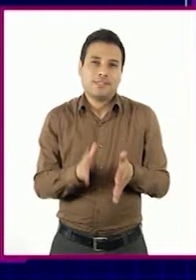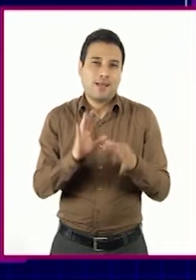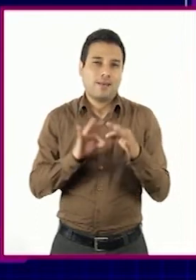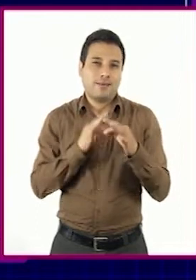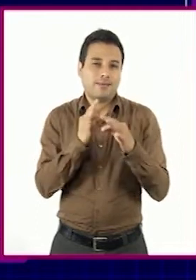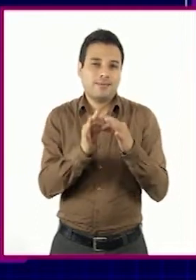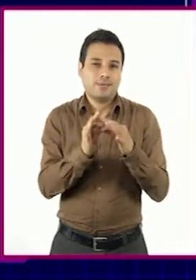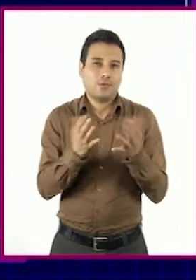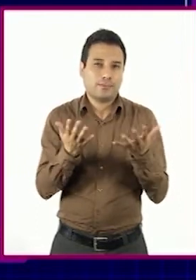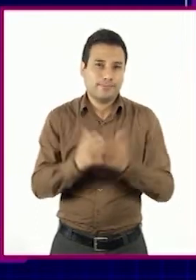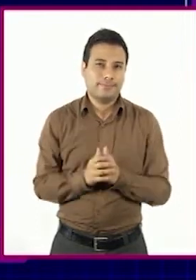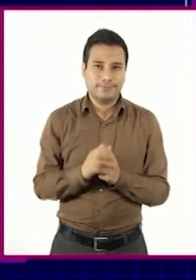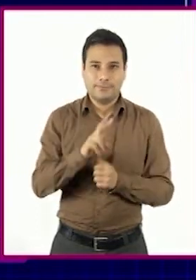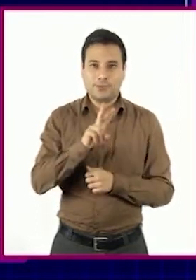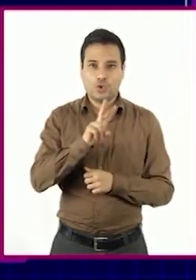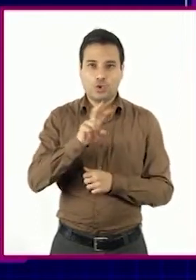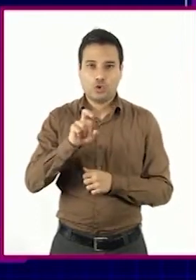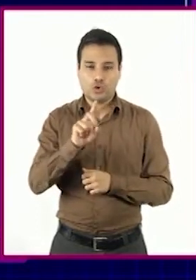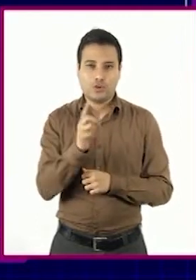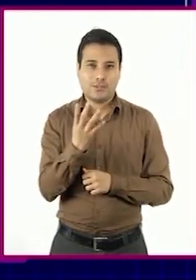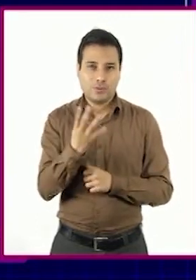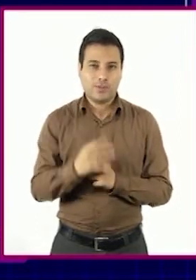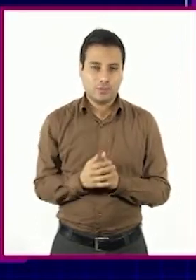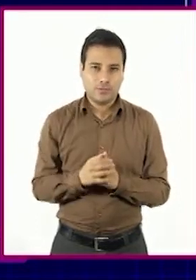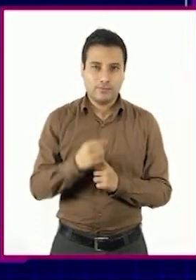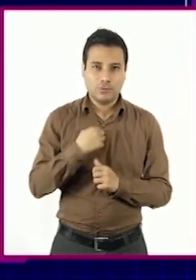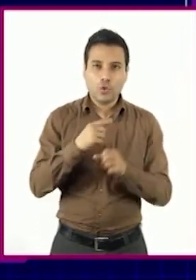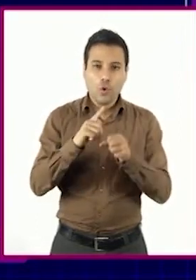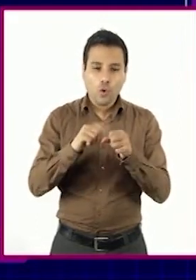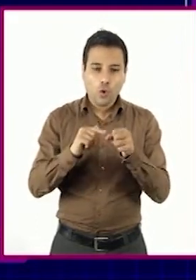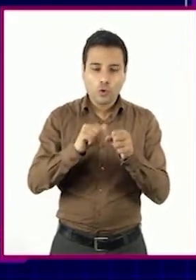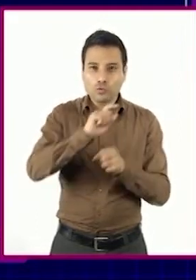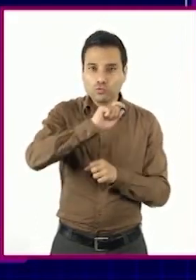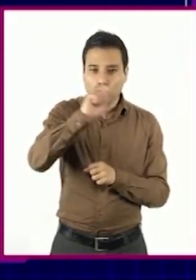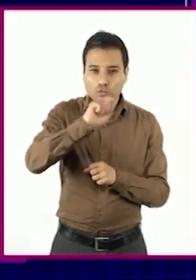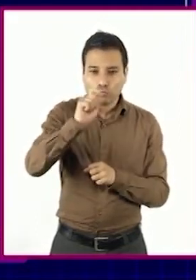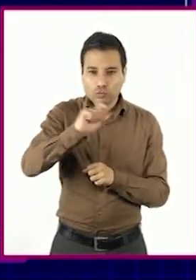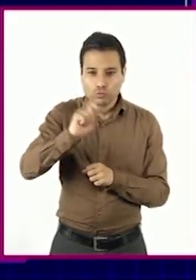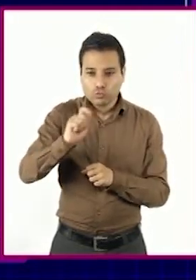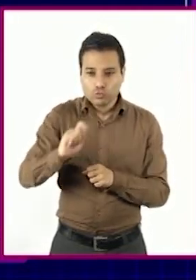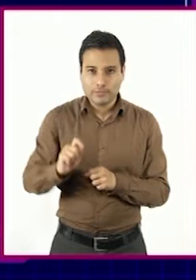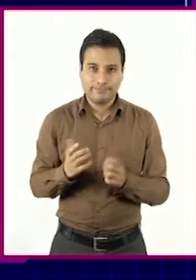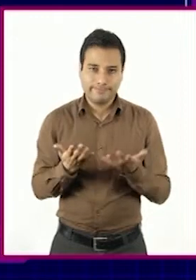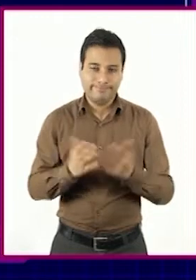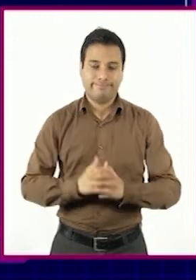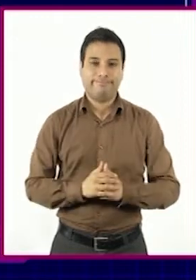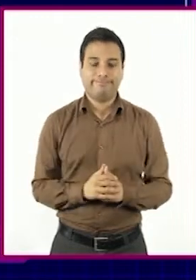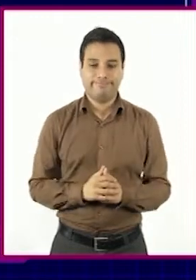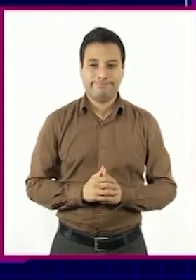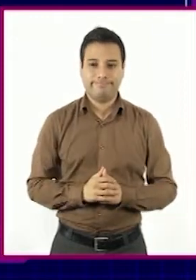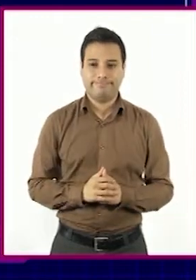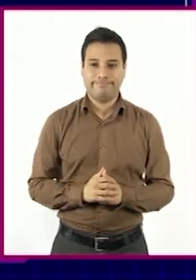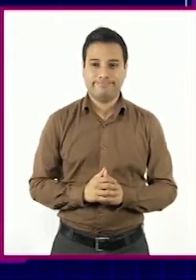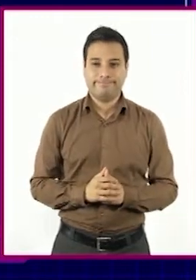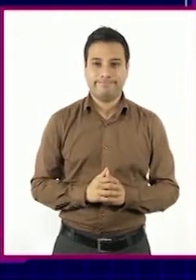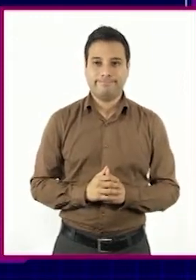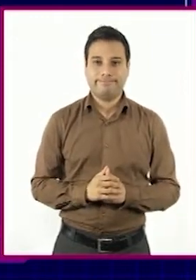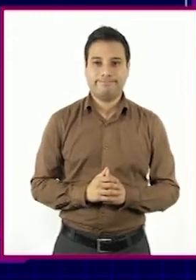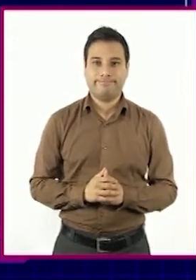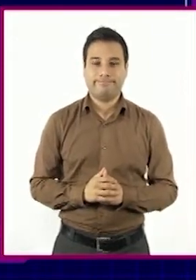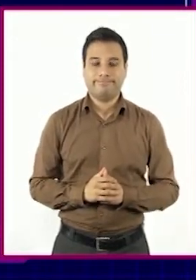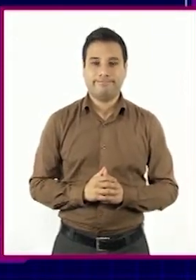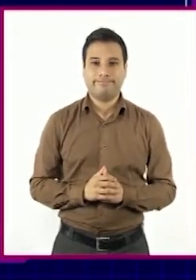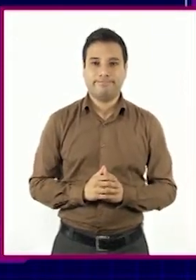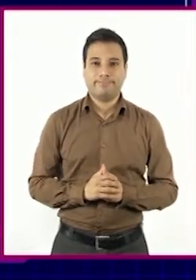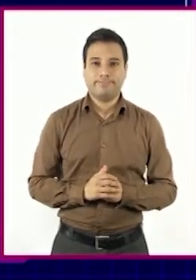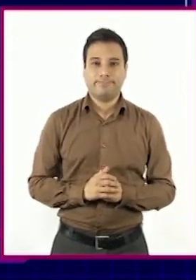se le resta 126 grados, el resultado es 234 grados. Se utiliza un color diferente para